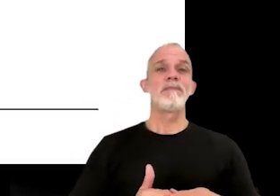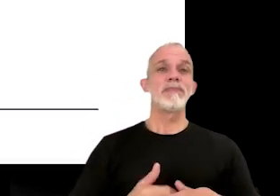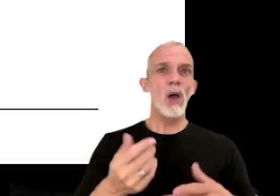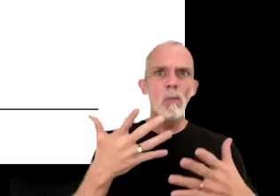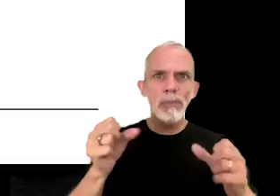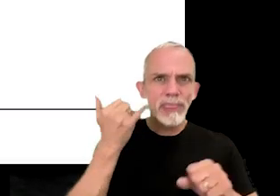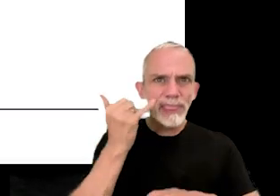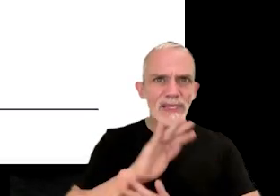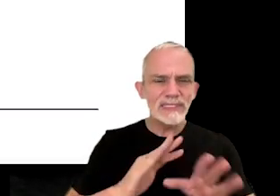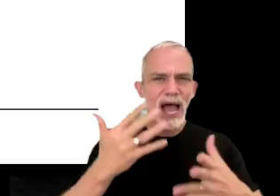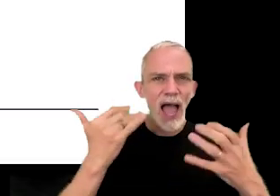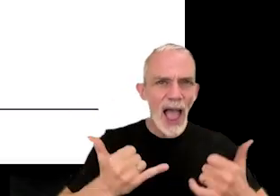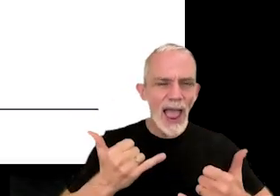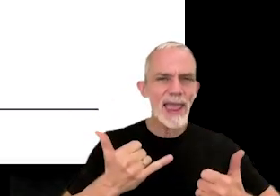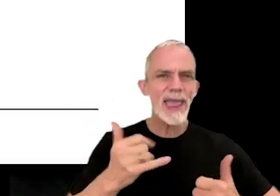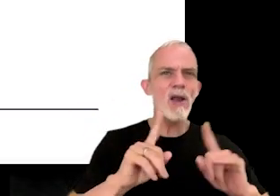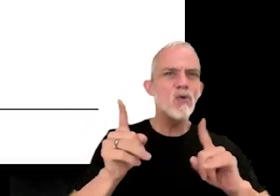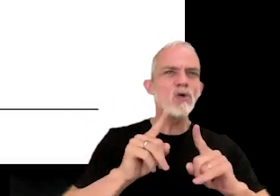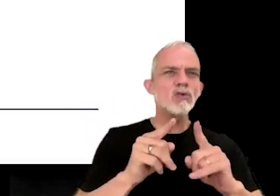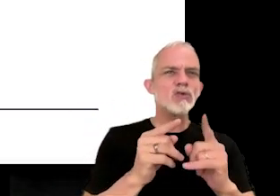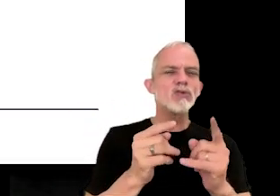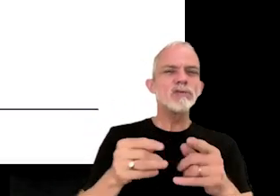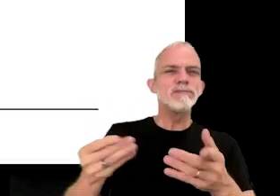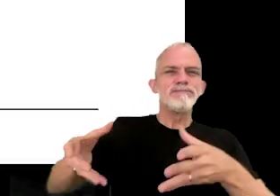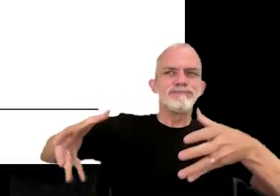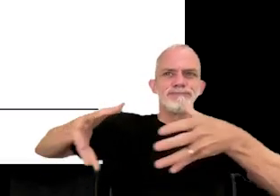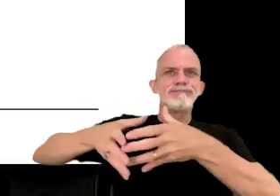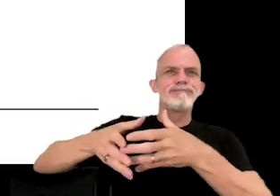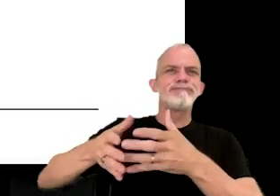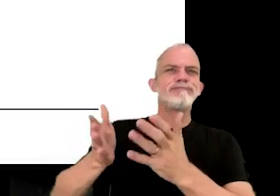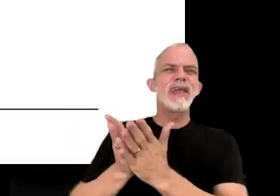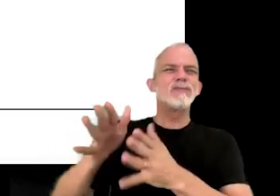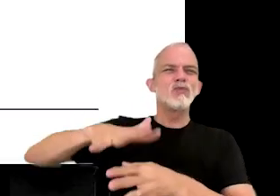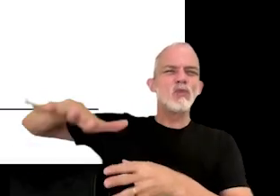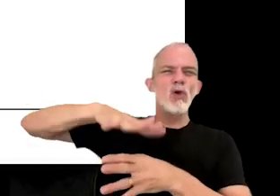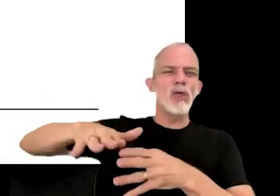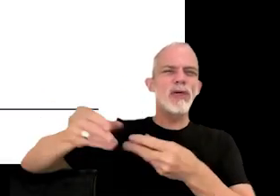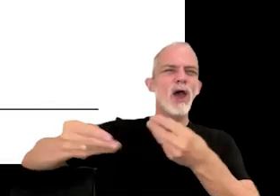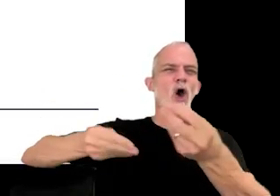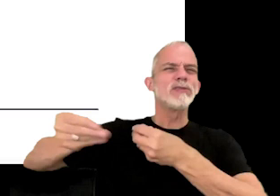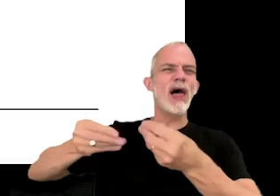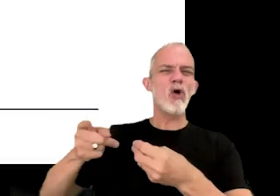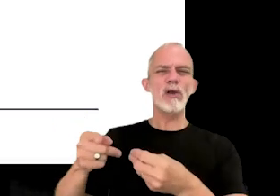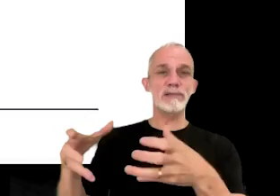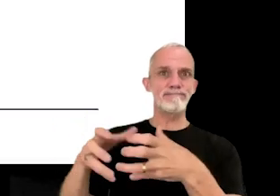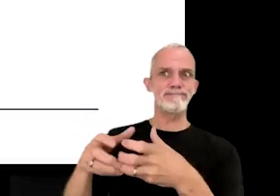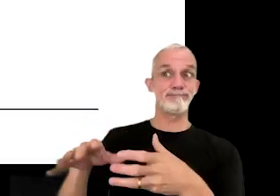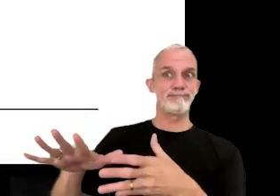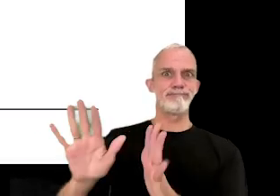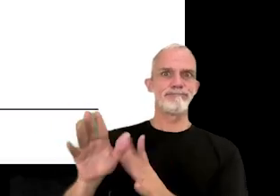detectado casos en donde los estudios contables tratan de darle un poco más de